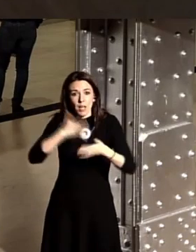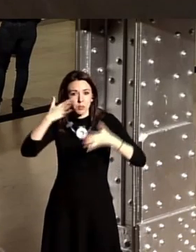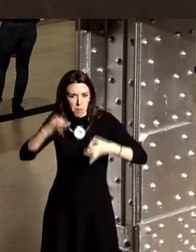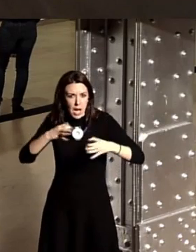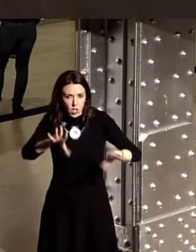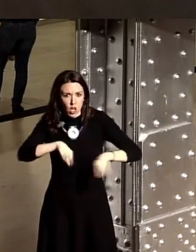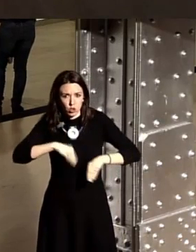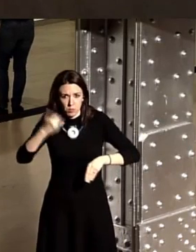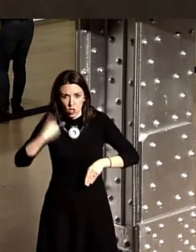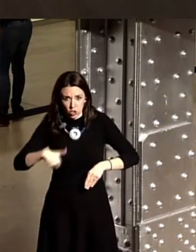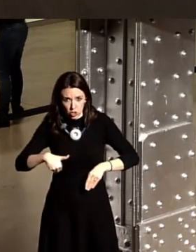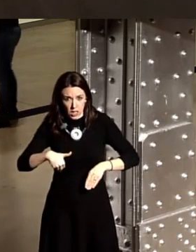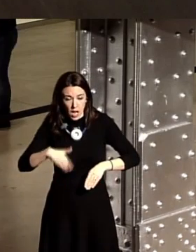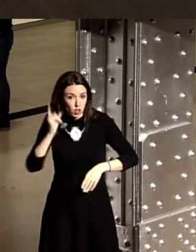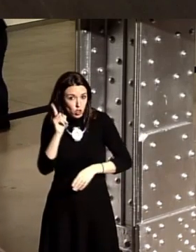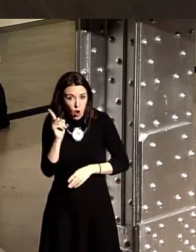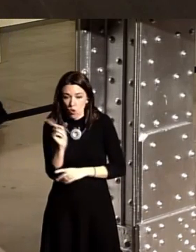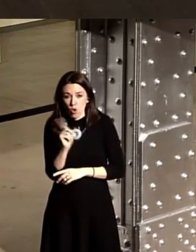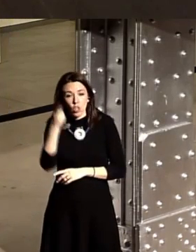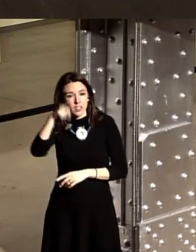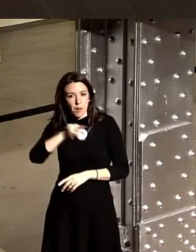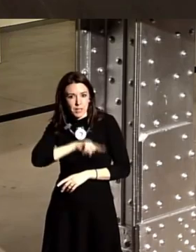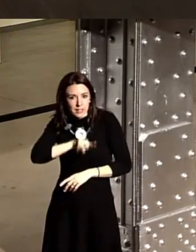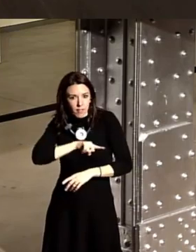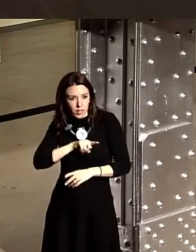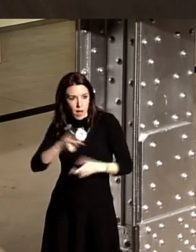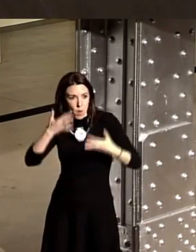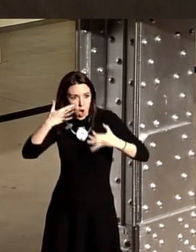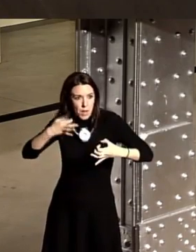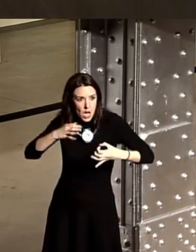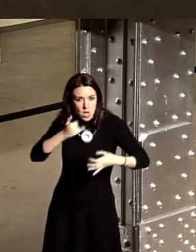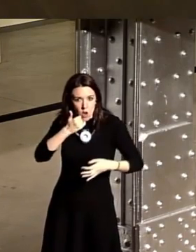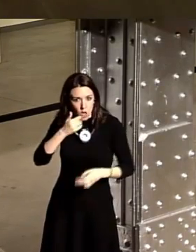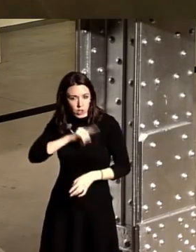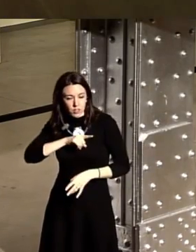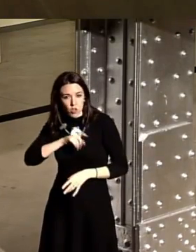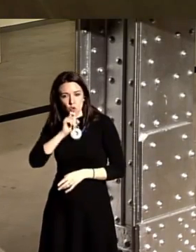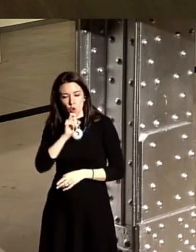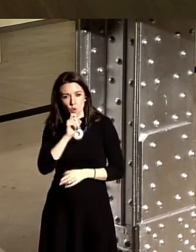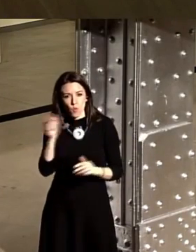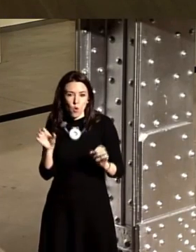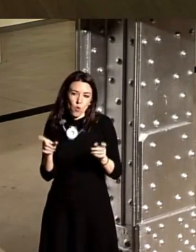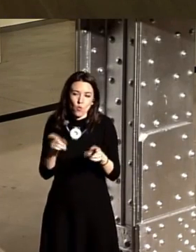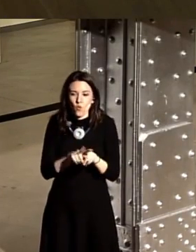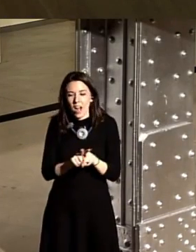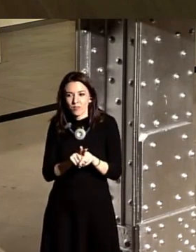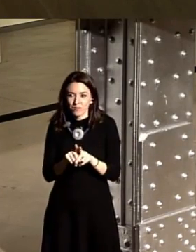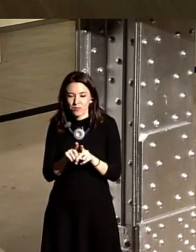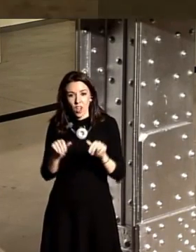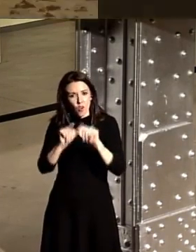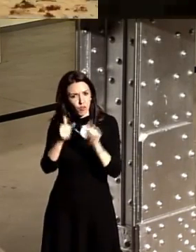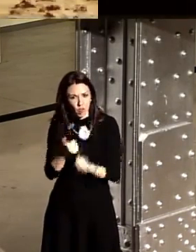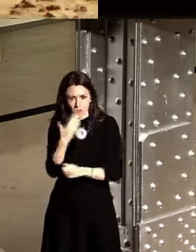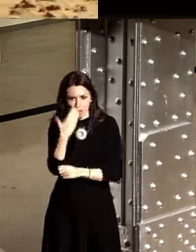asumido, sino lo que sentías ante ellos, de una manera, bueno, con mucha